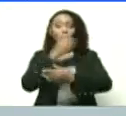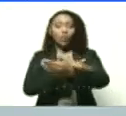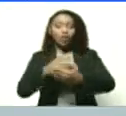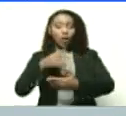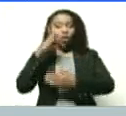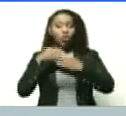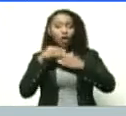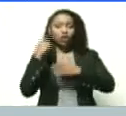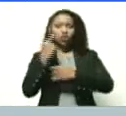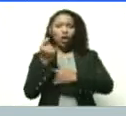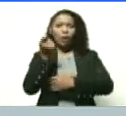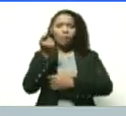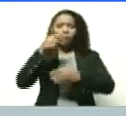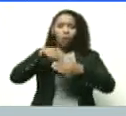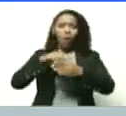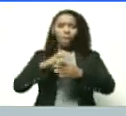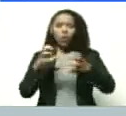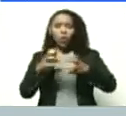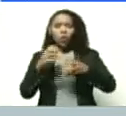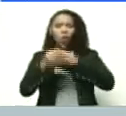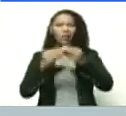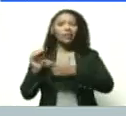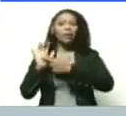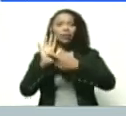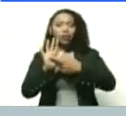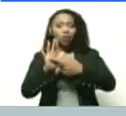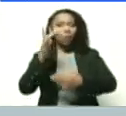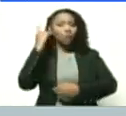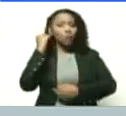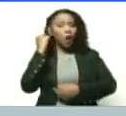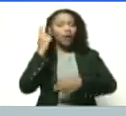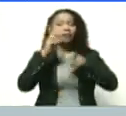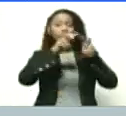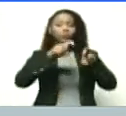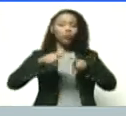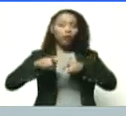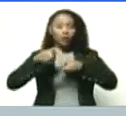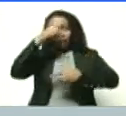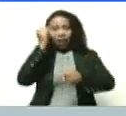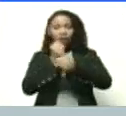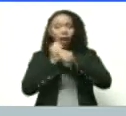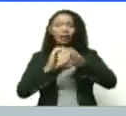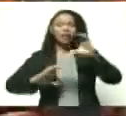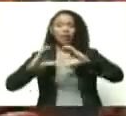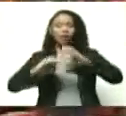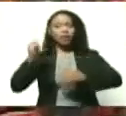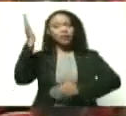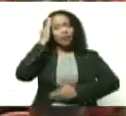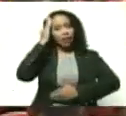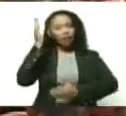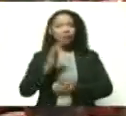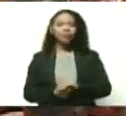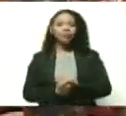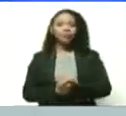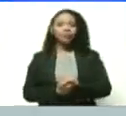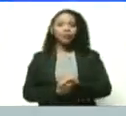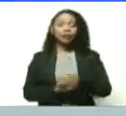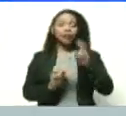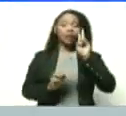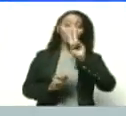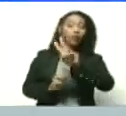solo en semilla de papa, lo representan mujeres campesinas, mujeres científicas, de saberes y una